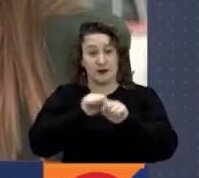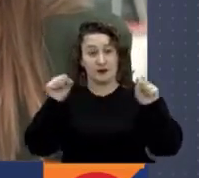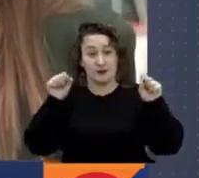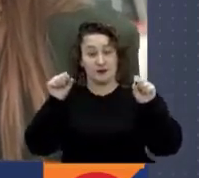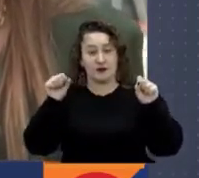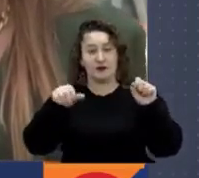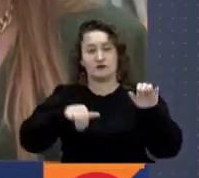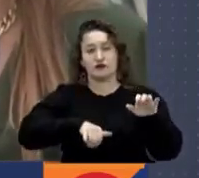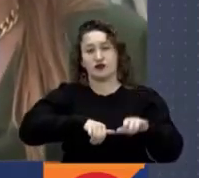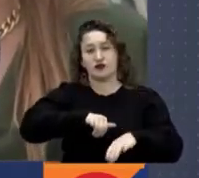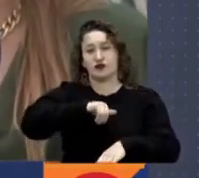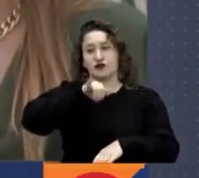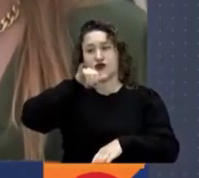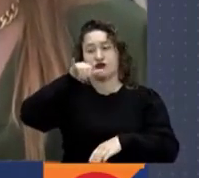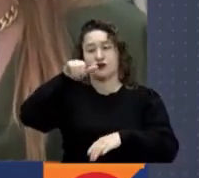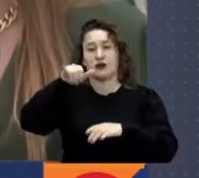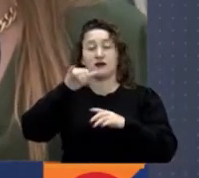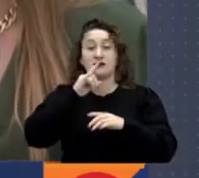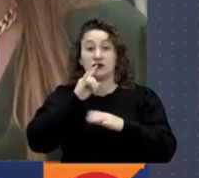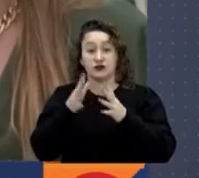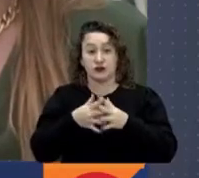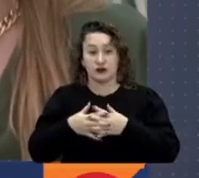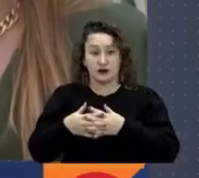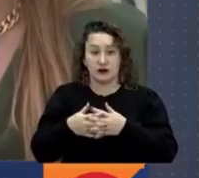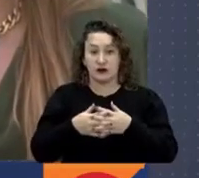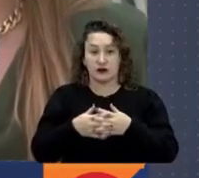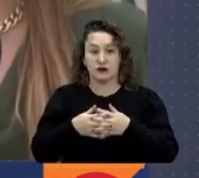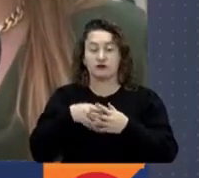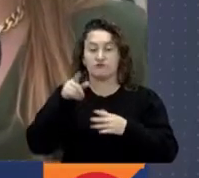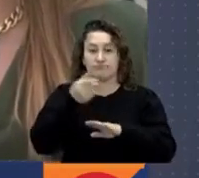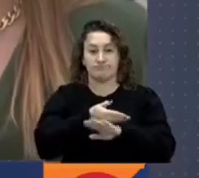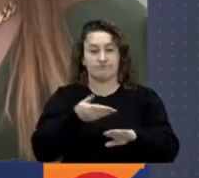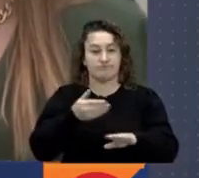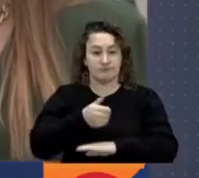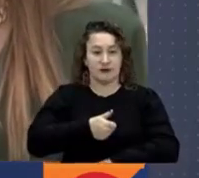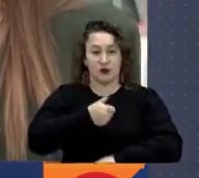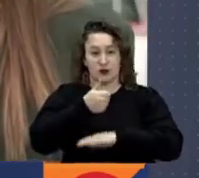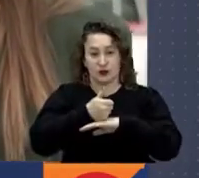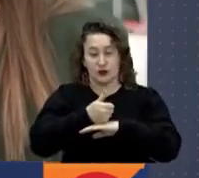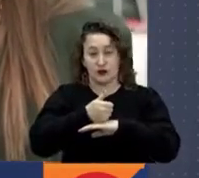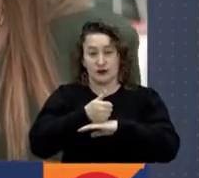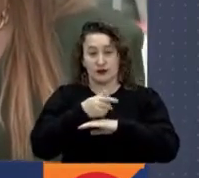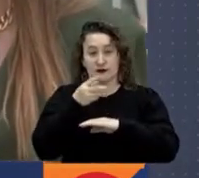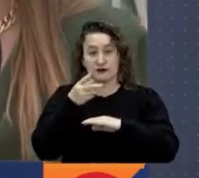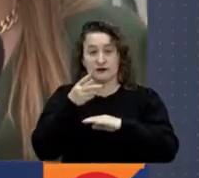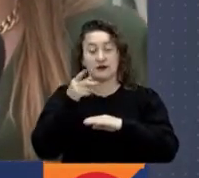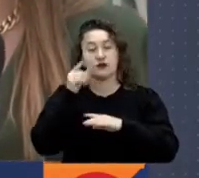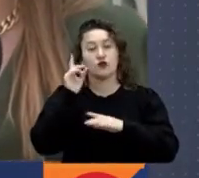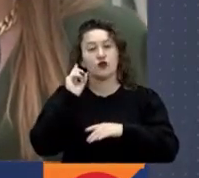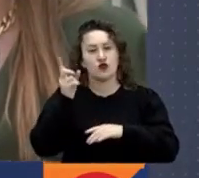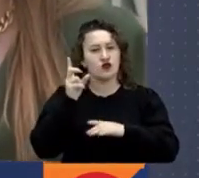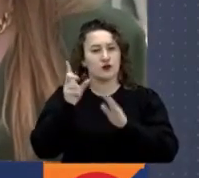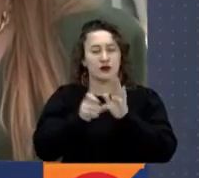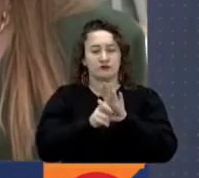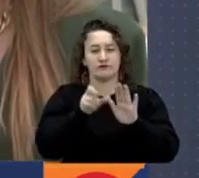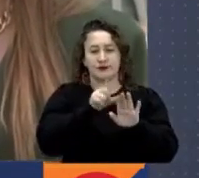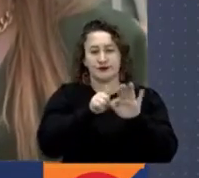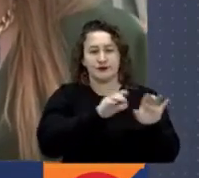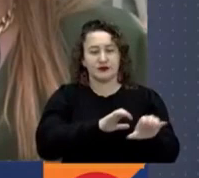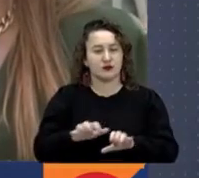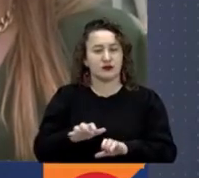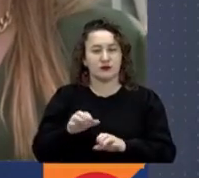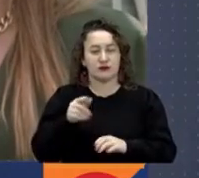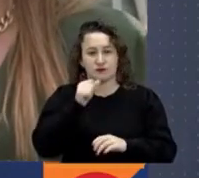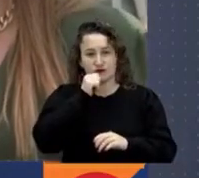rumbo a Estados Unidos, en donde, recordemos, es requerido por las autoridades precisamente por delitos relacionados a narcotráfico. Lo que dicen